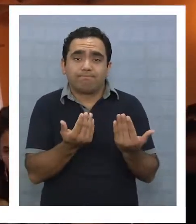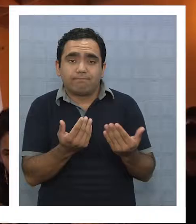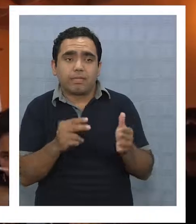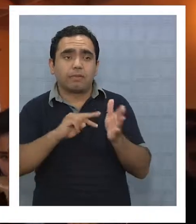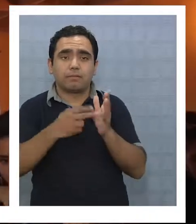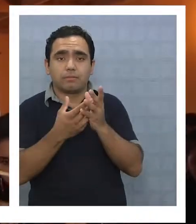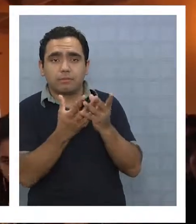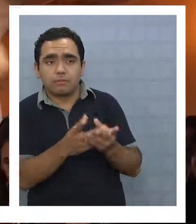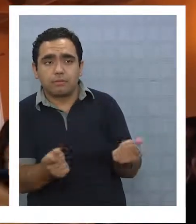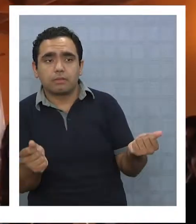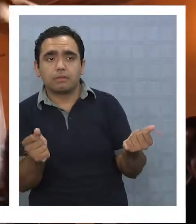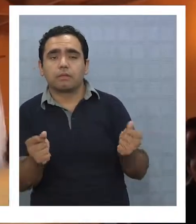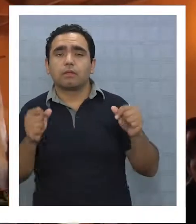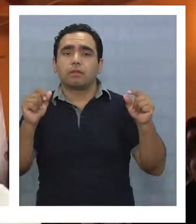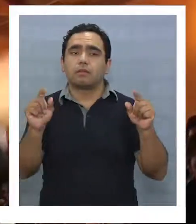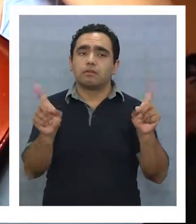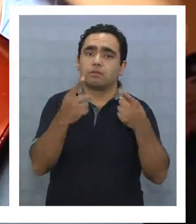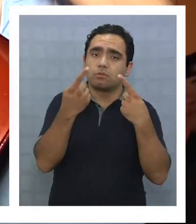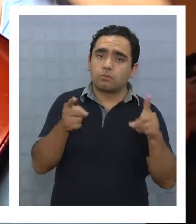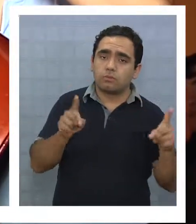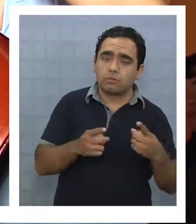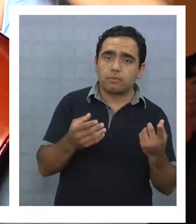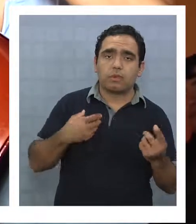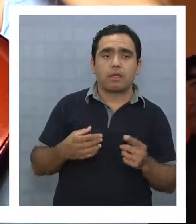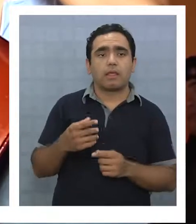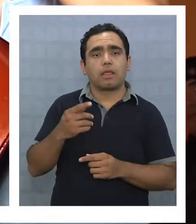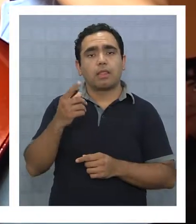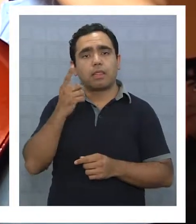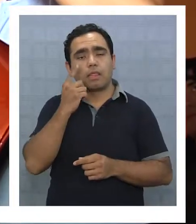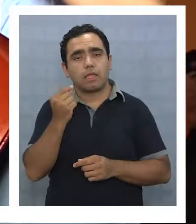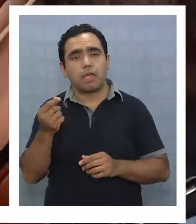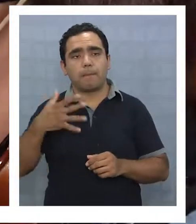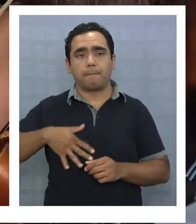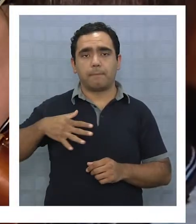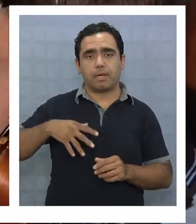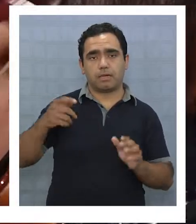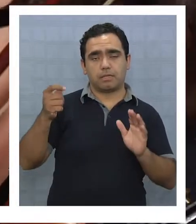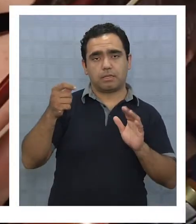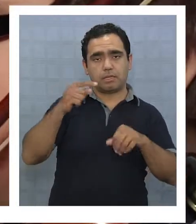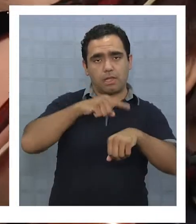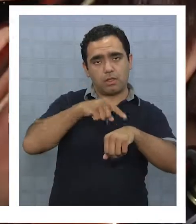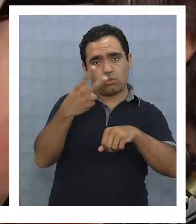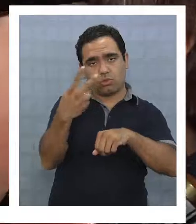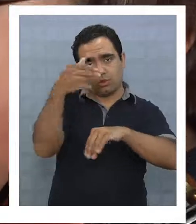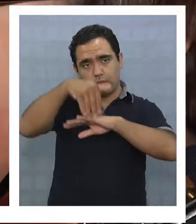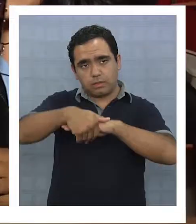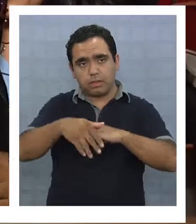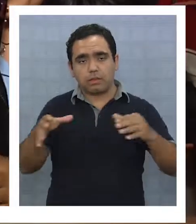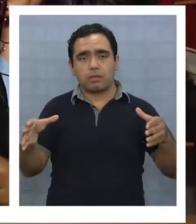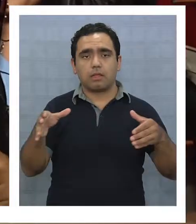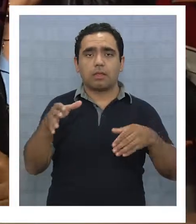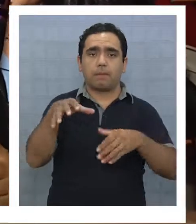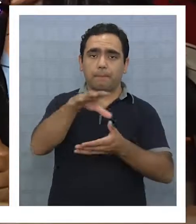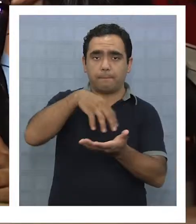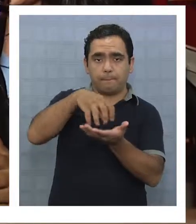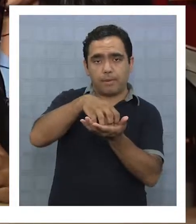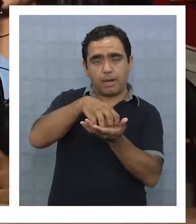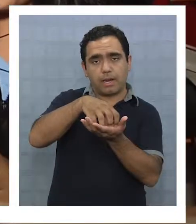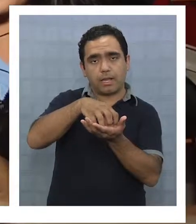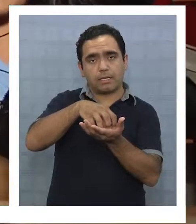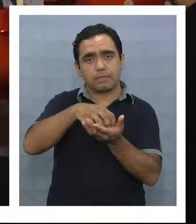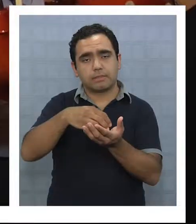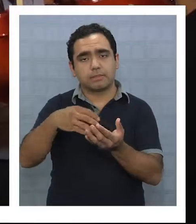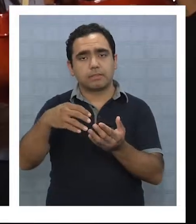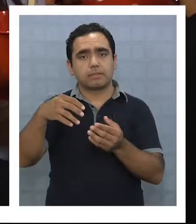orquesta realizará al mediodía de este martes 2 una intervención cultural en la Plaza Prat, en grupos iniciales y